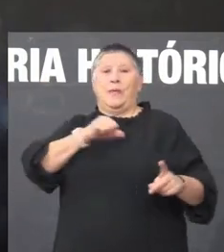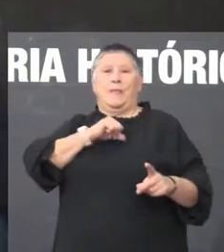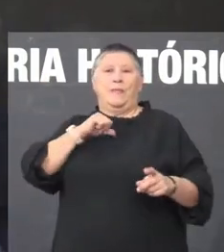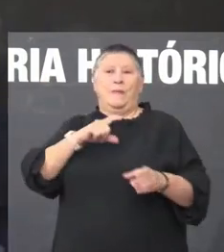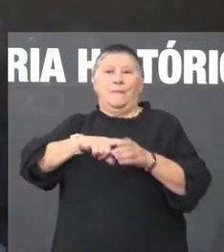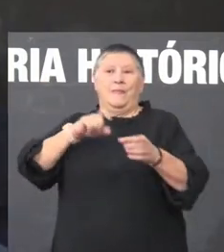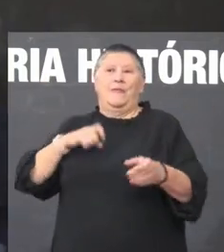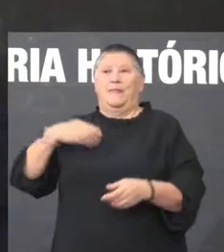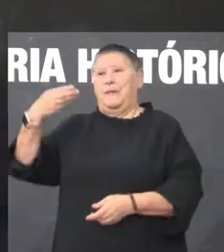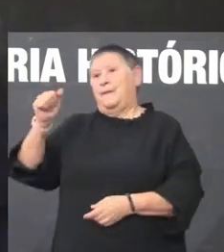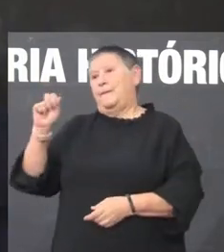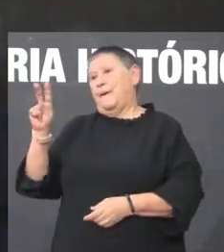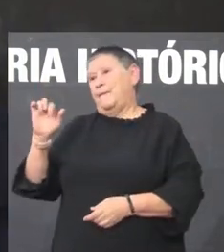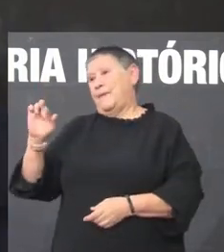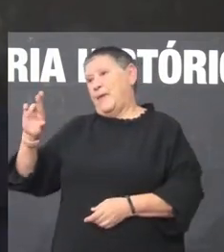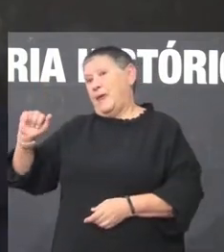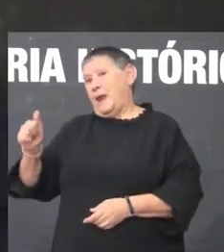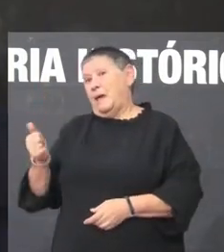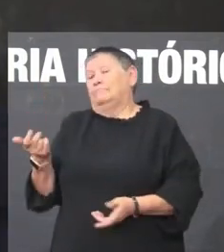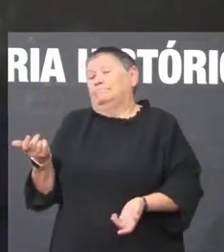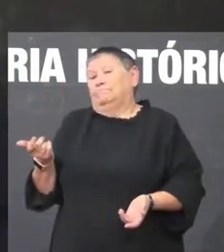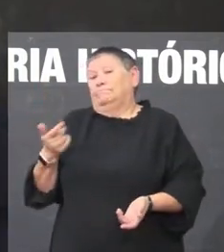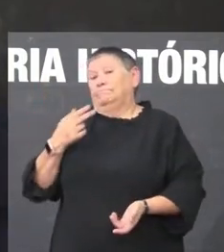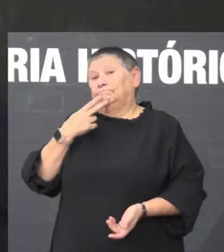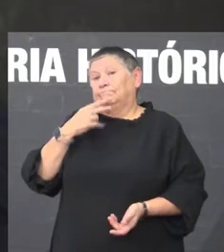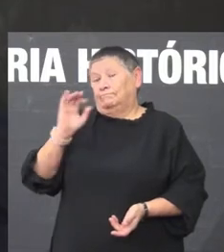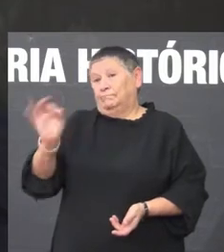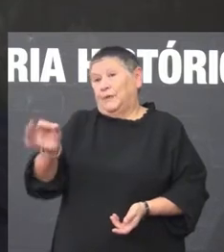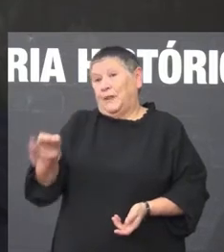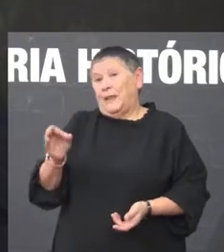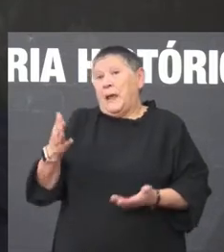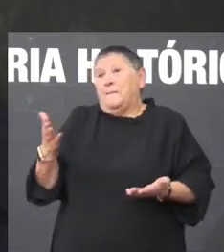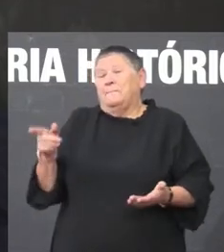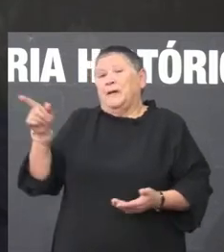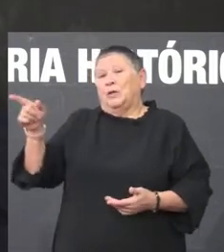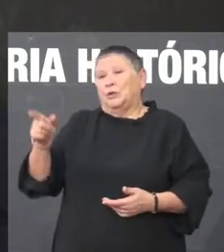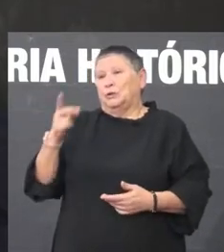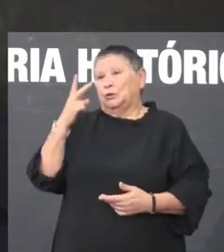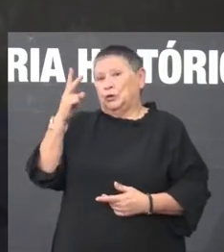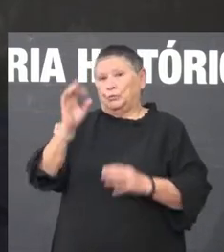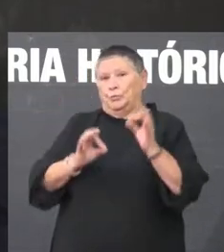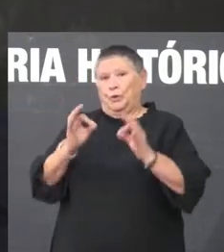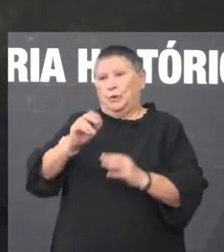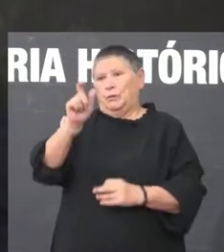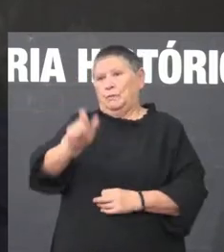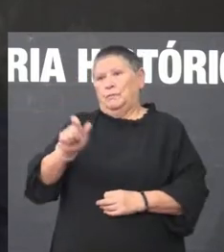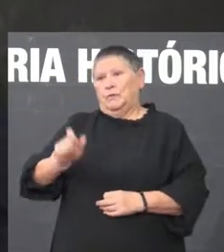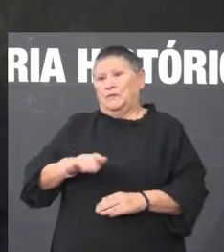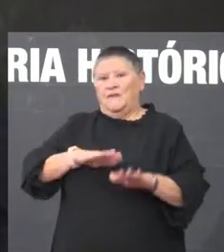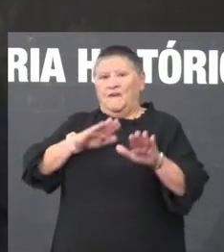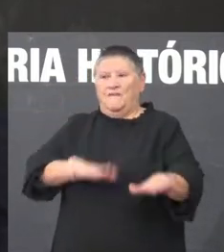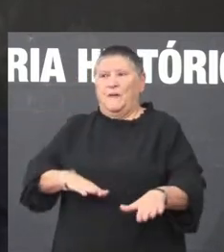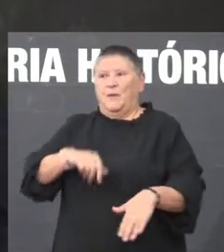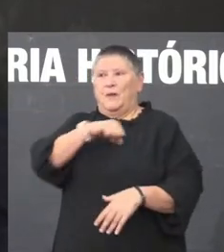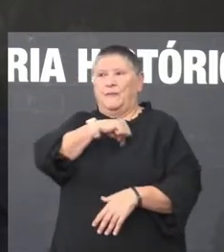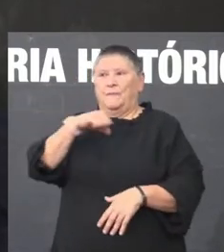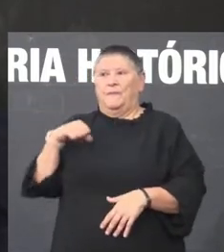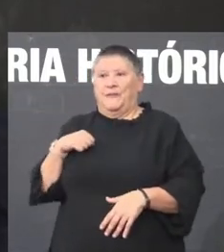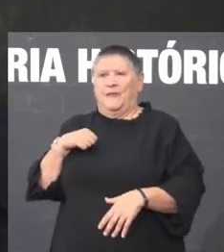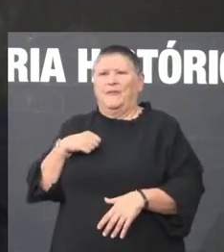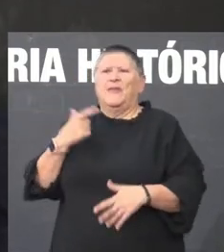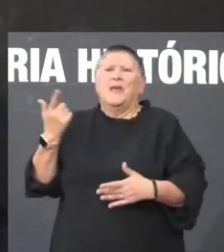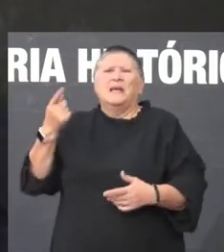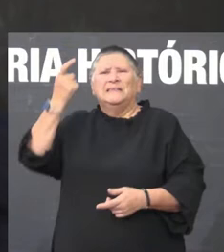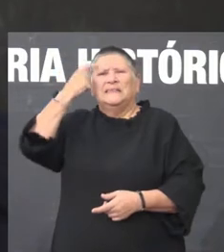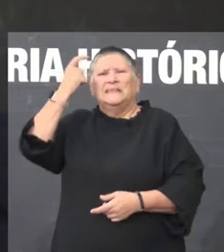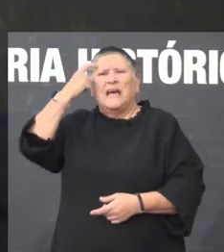Baviera. Bien, la verdad es que en Baviera solamente existe un 2% de independentistas. La pregunta es, ¿cómo respondería el Estado